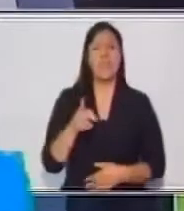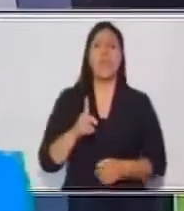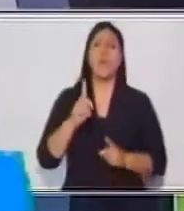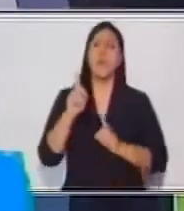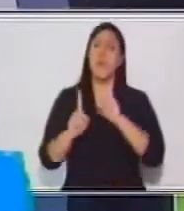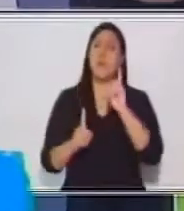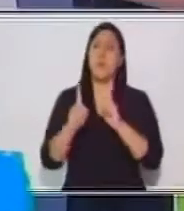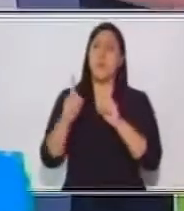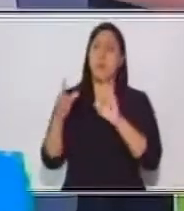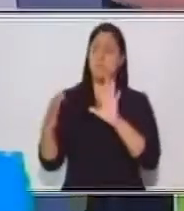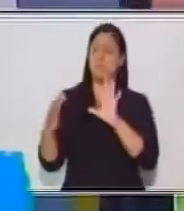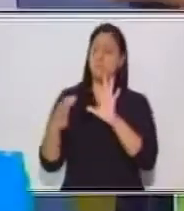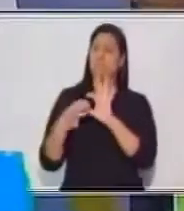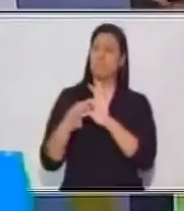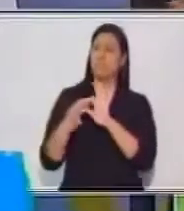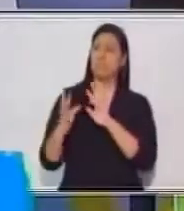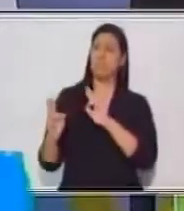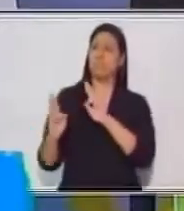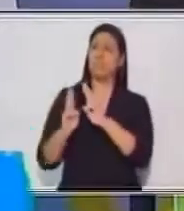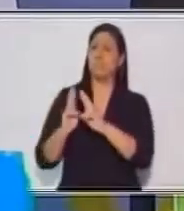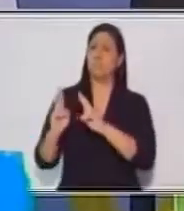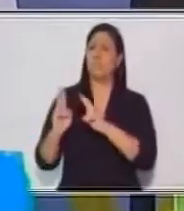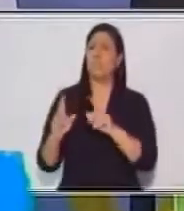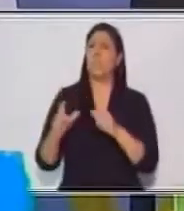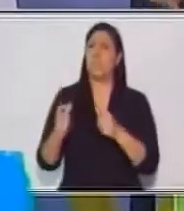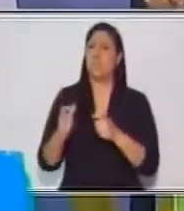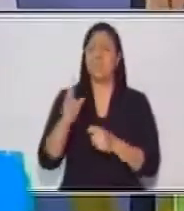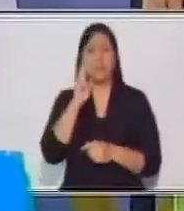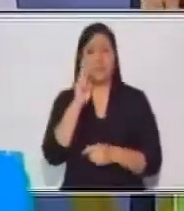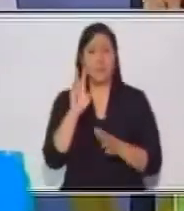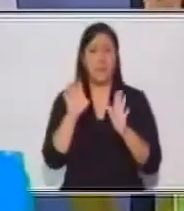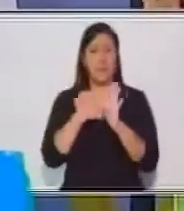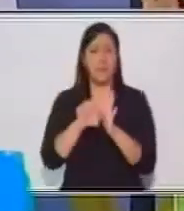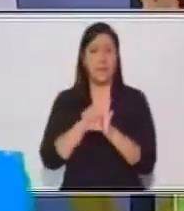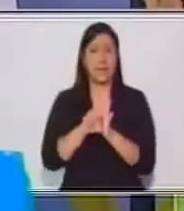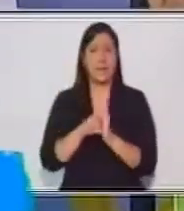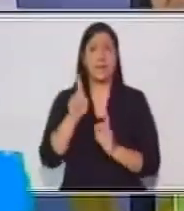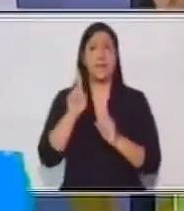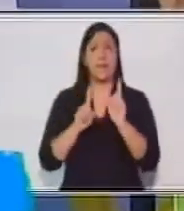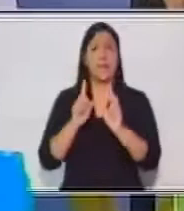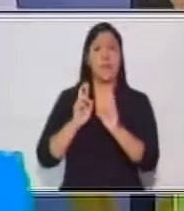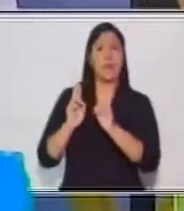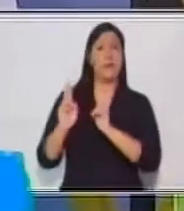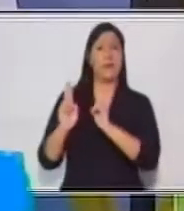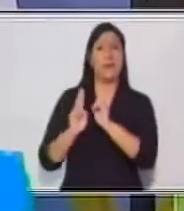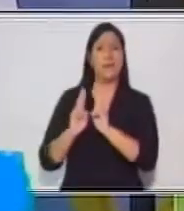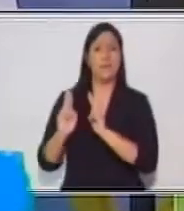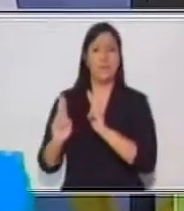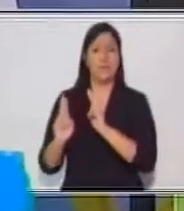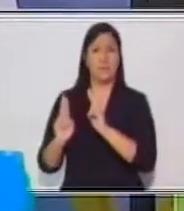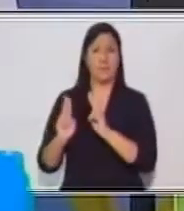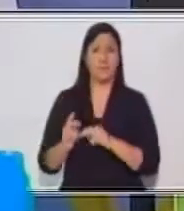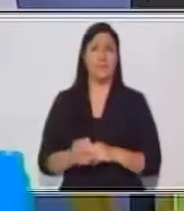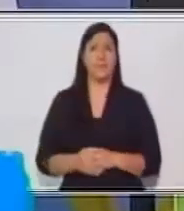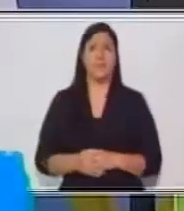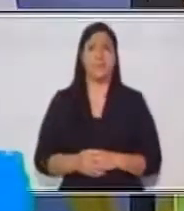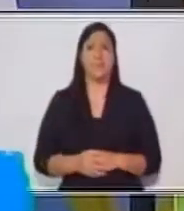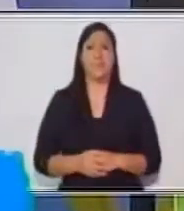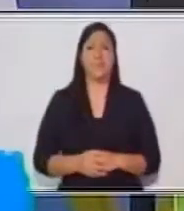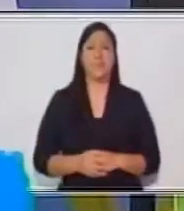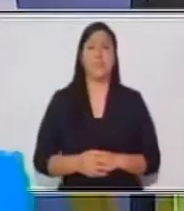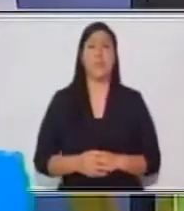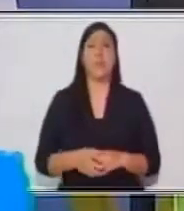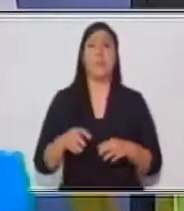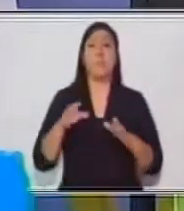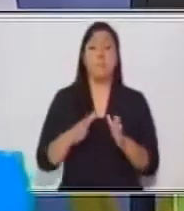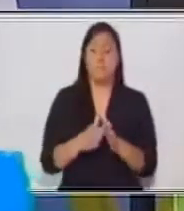relaciones que hay. Veamos algunos ejemplos de las relaciones que hay de proporcionalidad